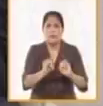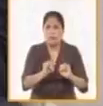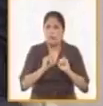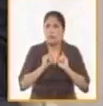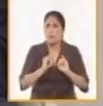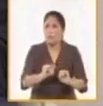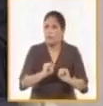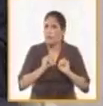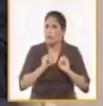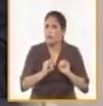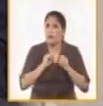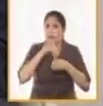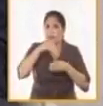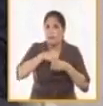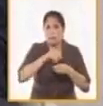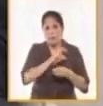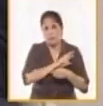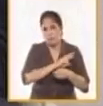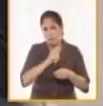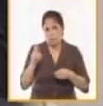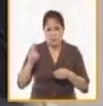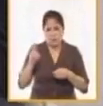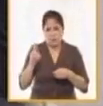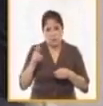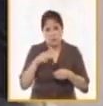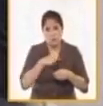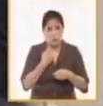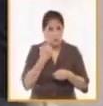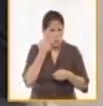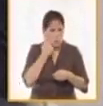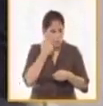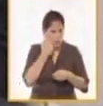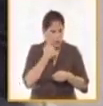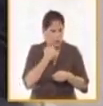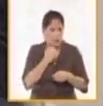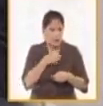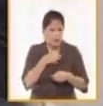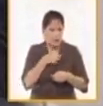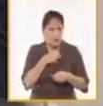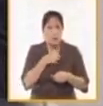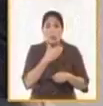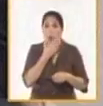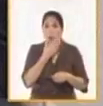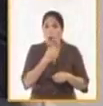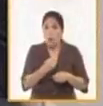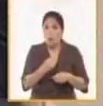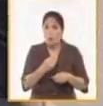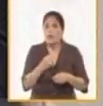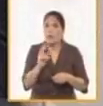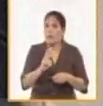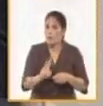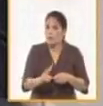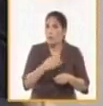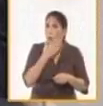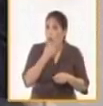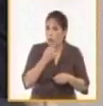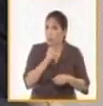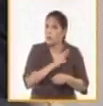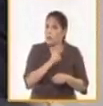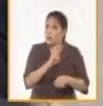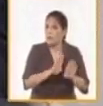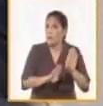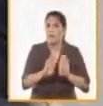las fuerzas revolucionarias. Entonces, nosotros tenemos, inclusive, han salido jóvenes venezolanos, jóvenes revolucionarios, como